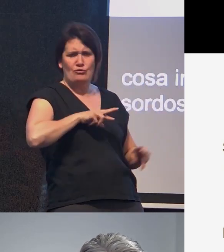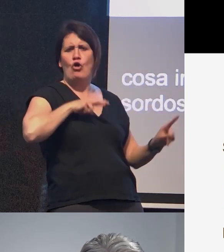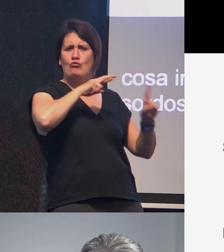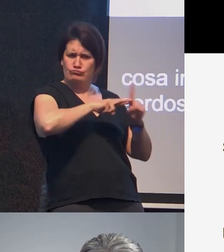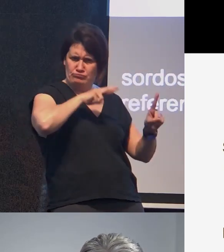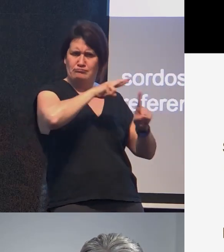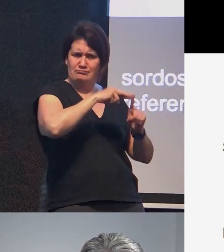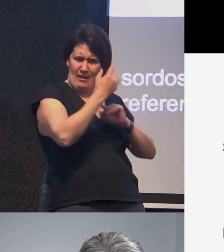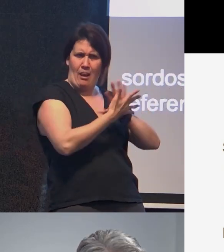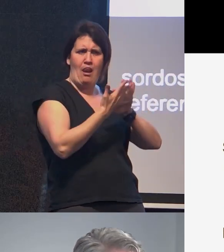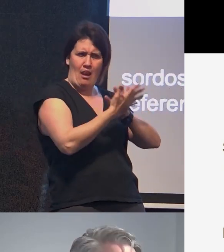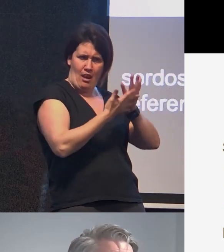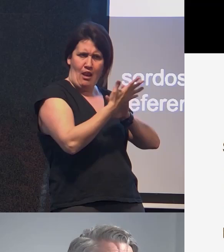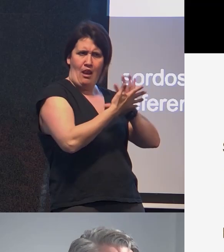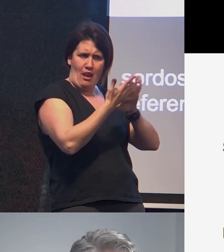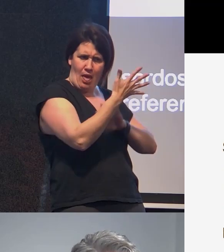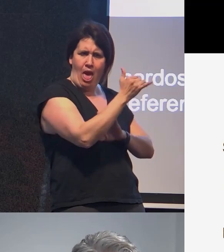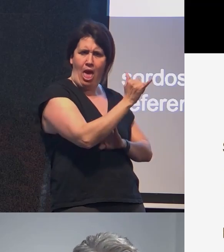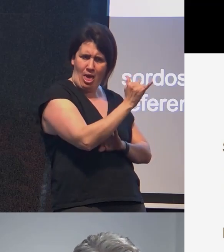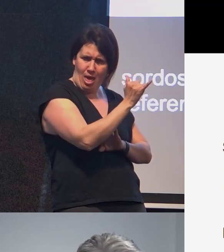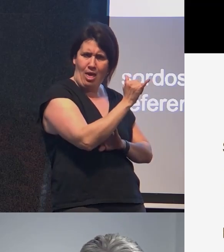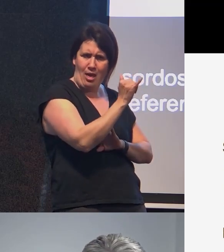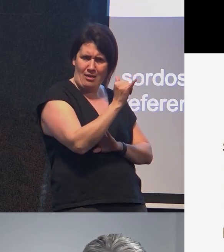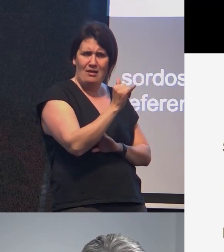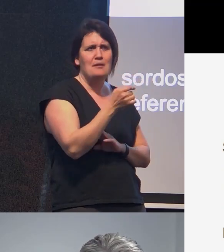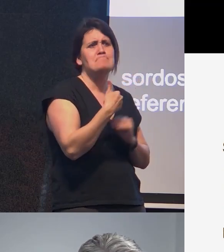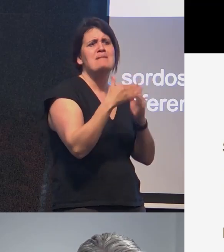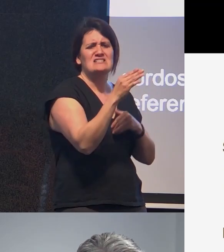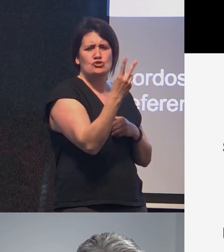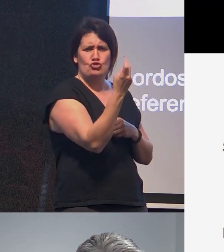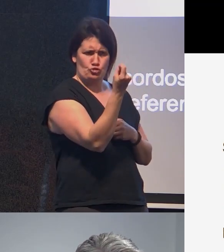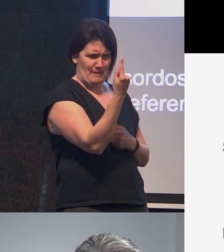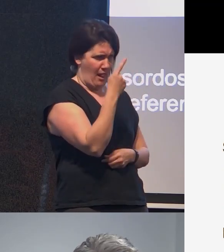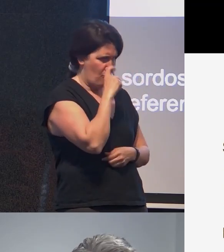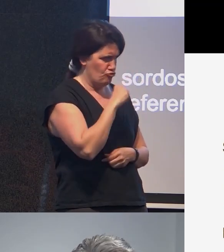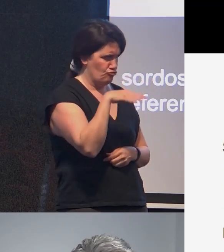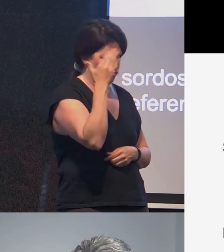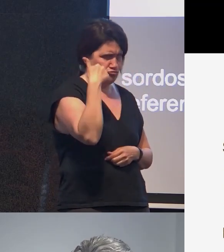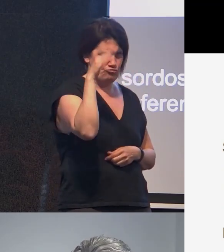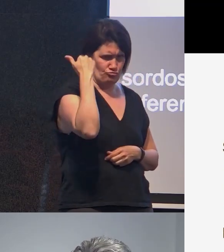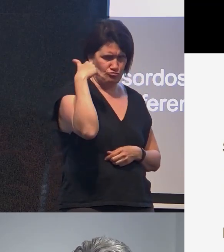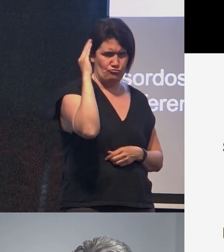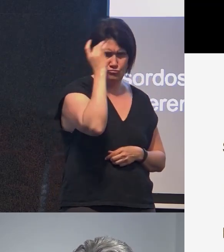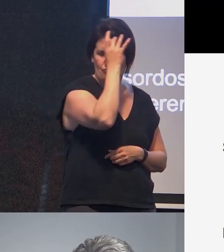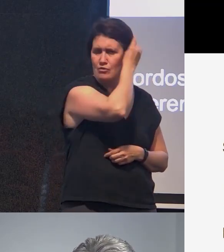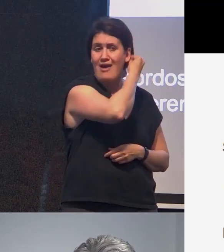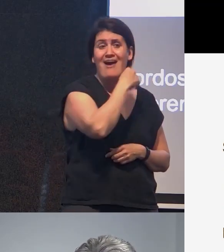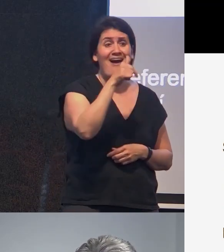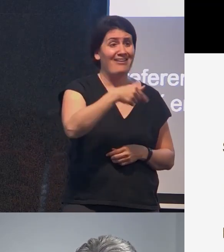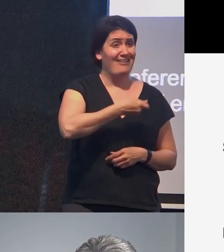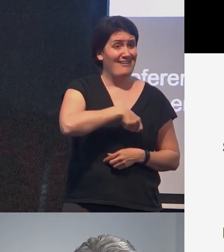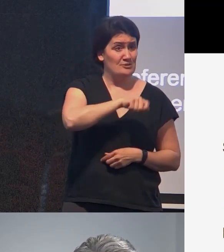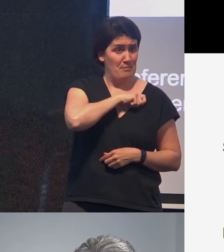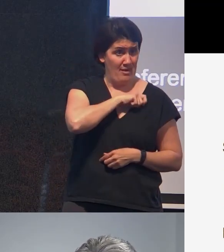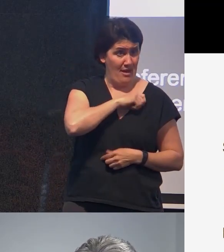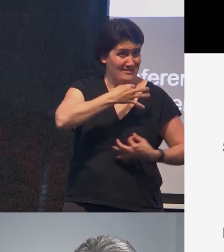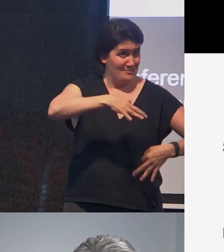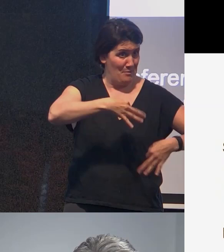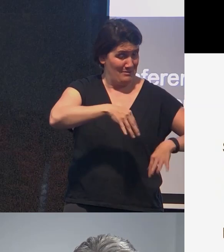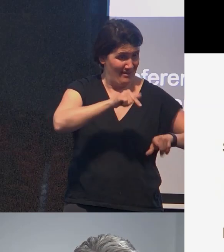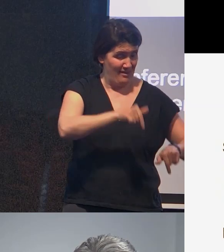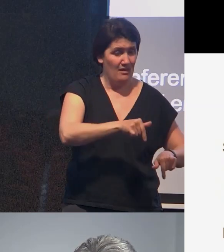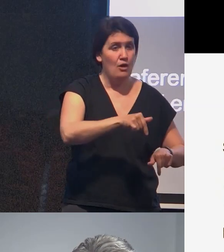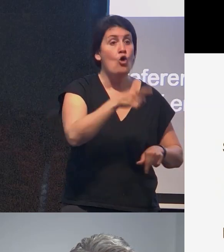referencias a la lengua de signos hace más de 2000 años Y aquí en España, específicamente,